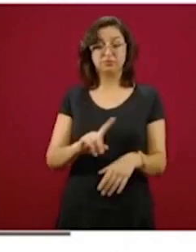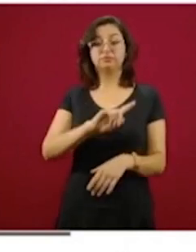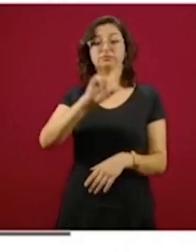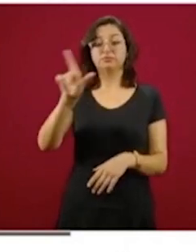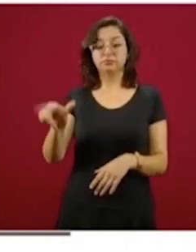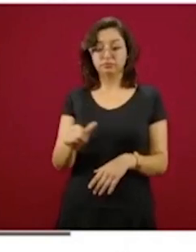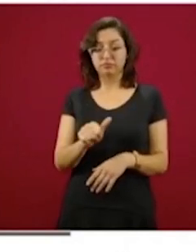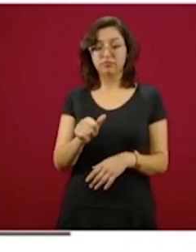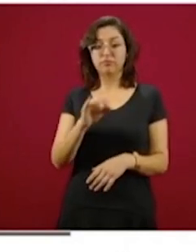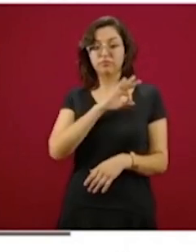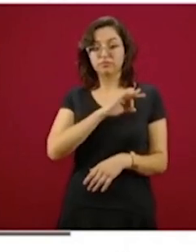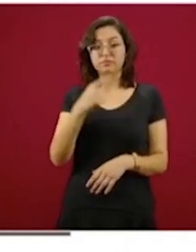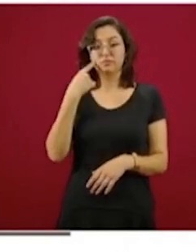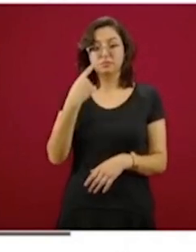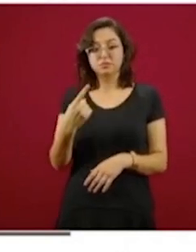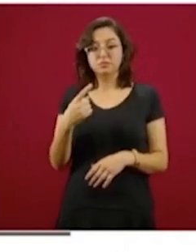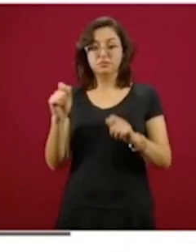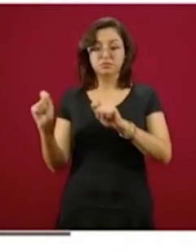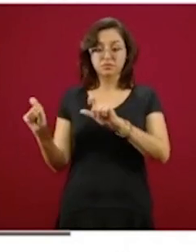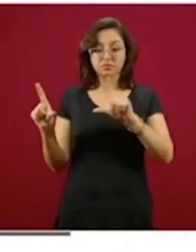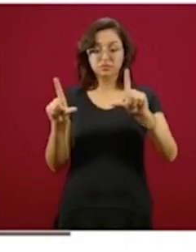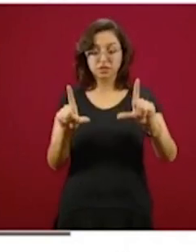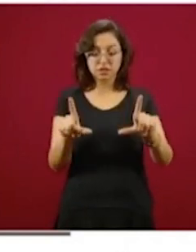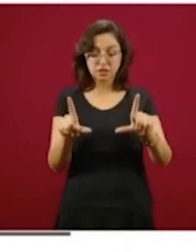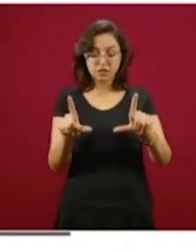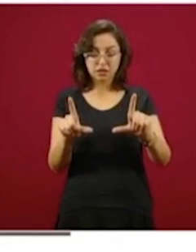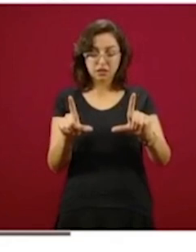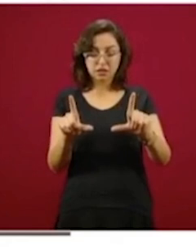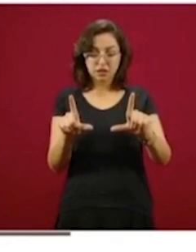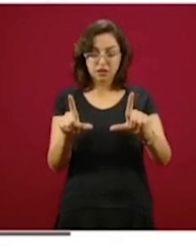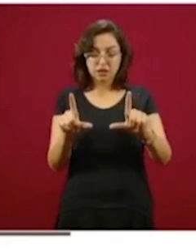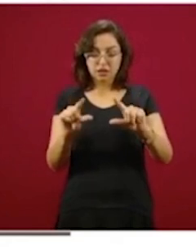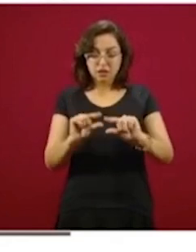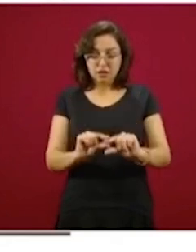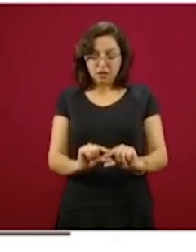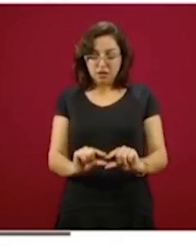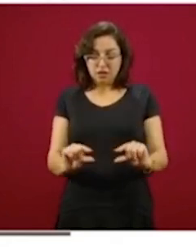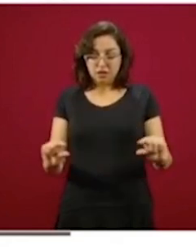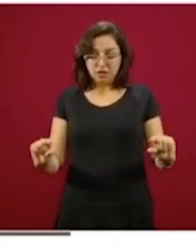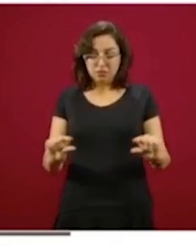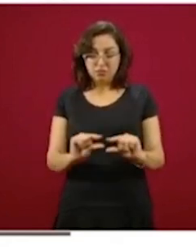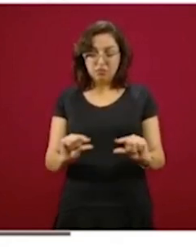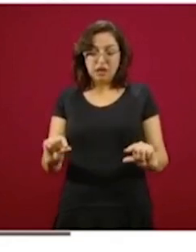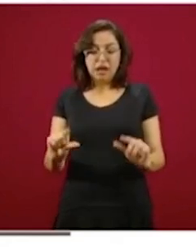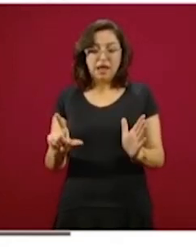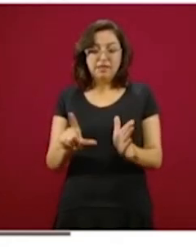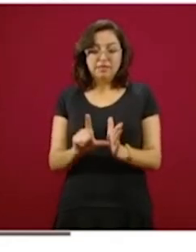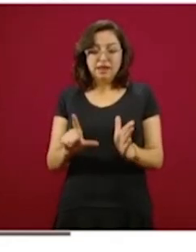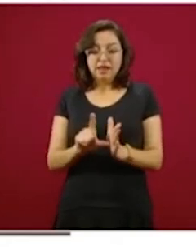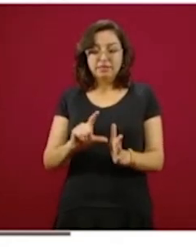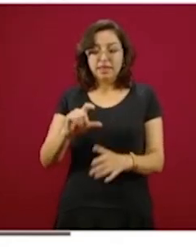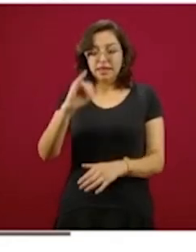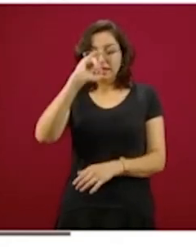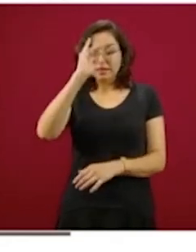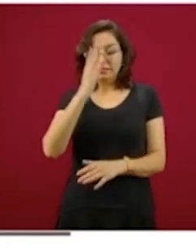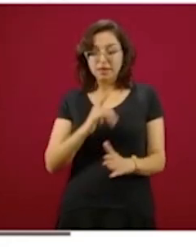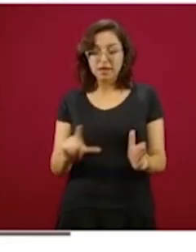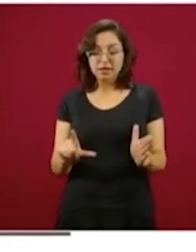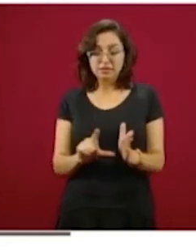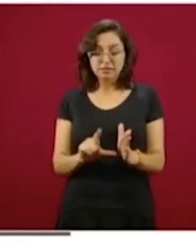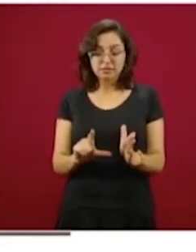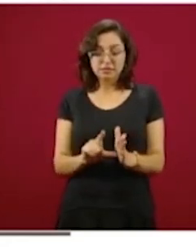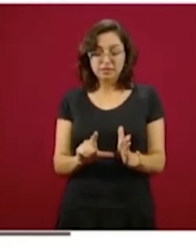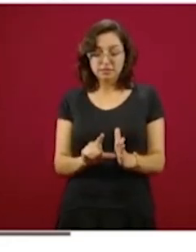uno, hay la imagen de una tarjeta en la parte inferior de la aplicación de la pantalla, que es justamente lo que invoca la cuenta. Paso número